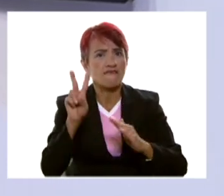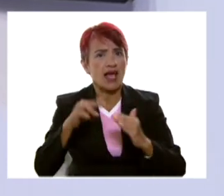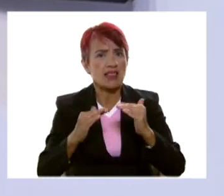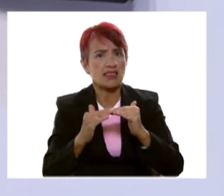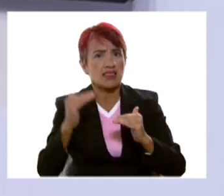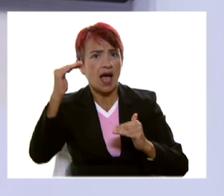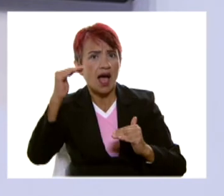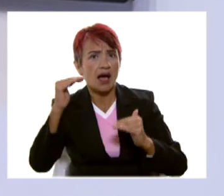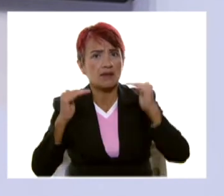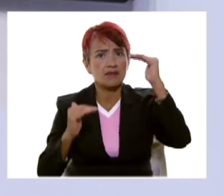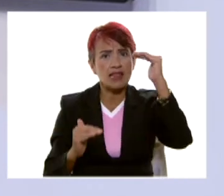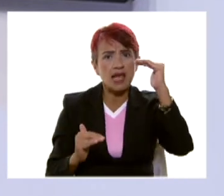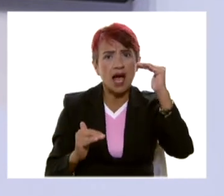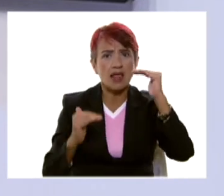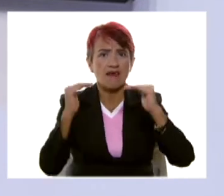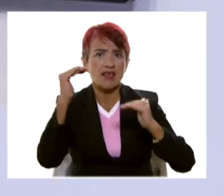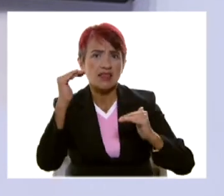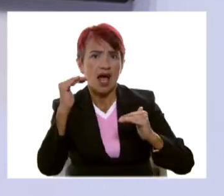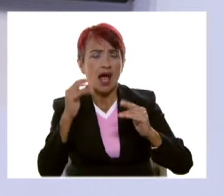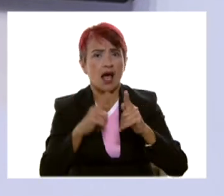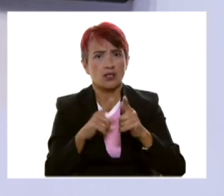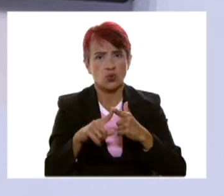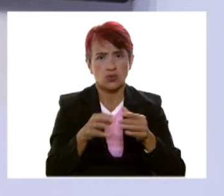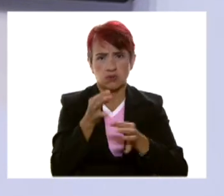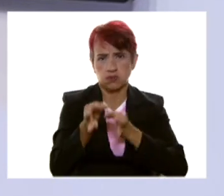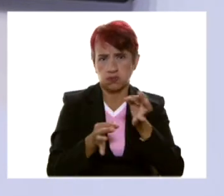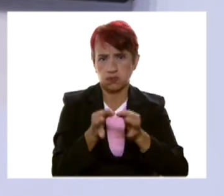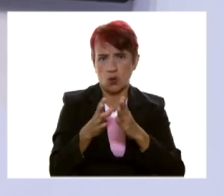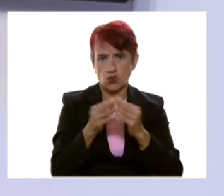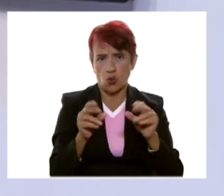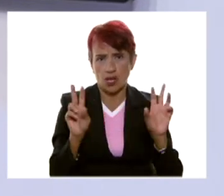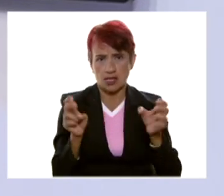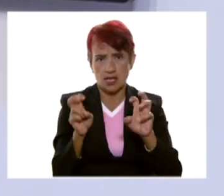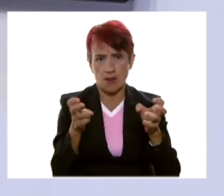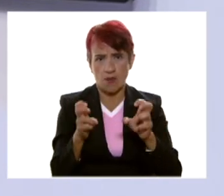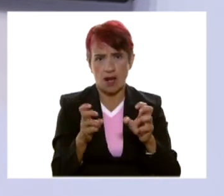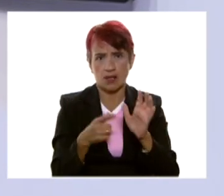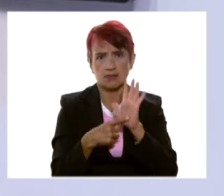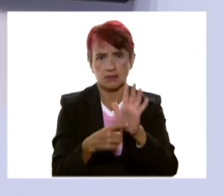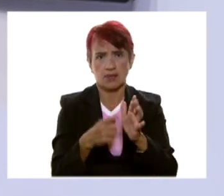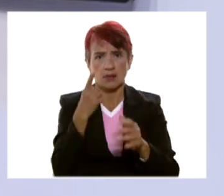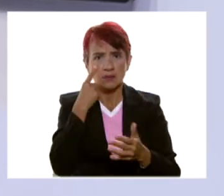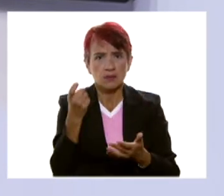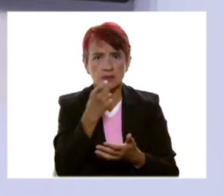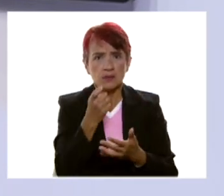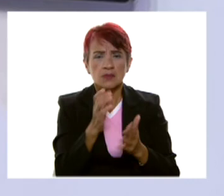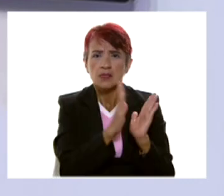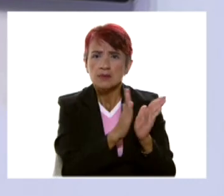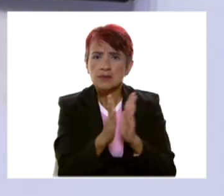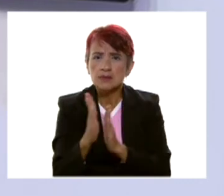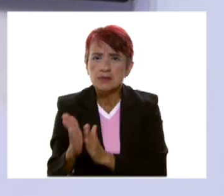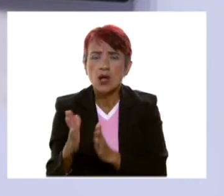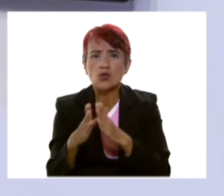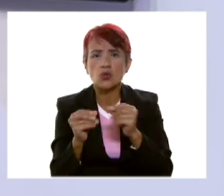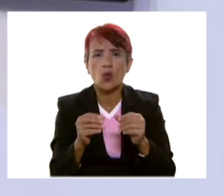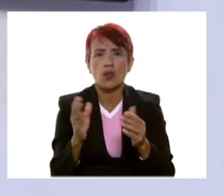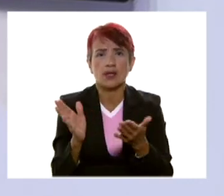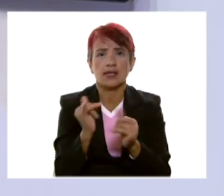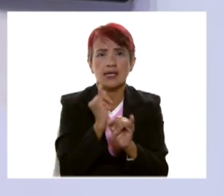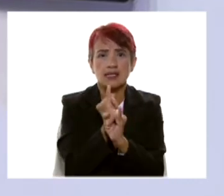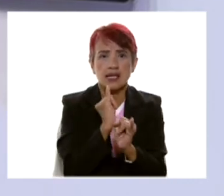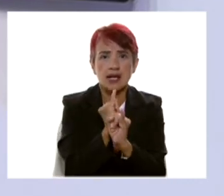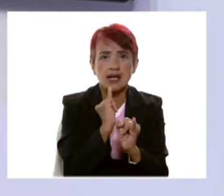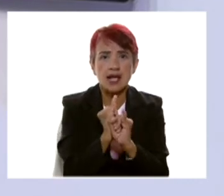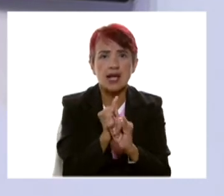tiene el uso de estas redes sociales. Para conversar este tema es importante que busquemos o localicemos en páginas de internet, en